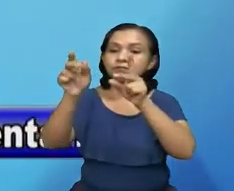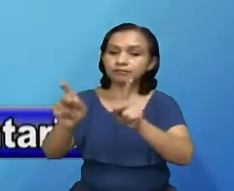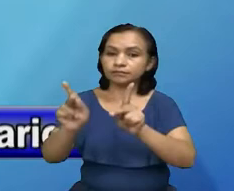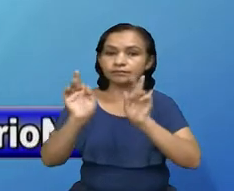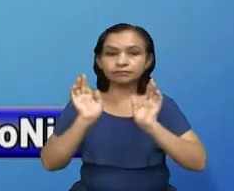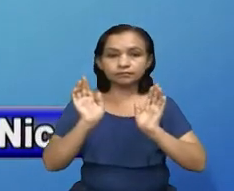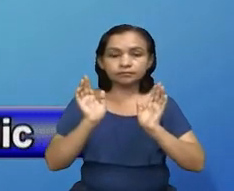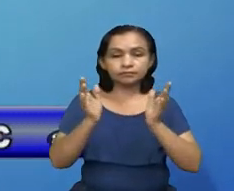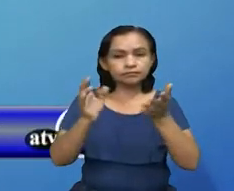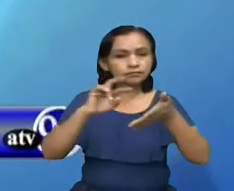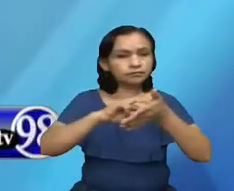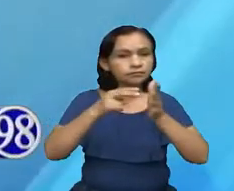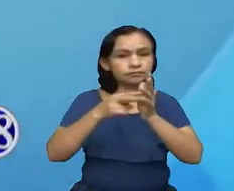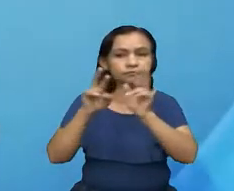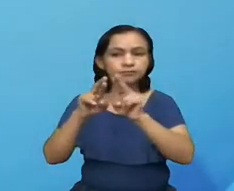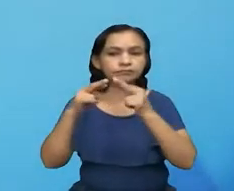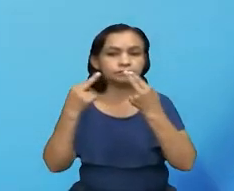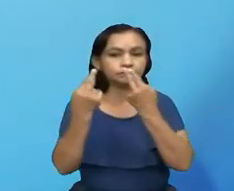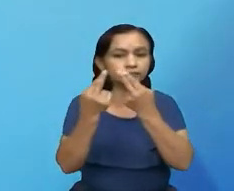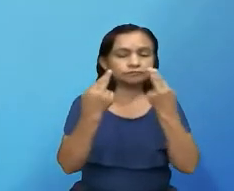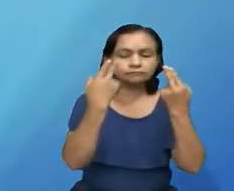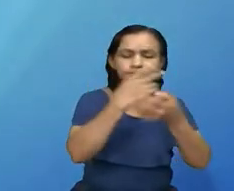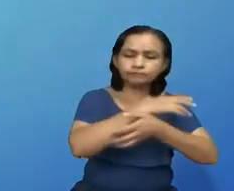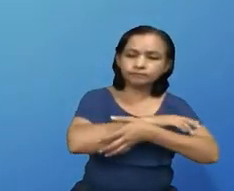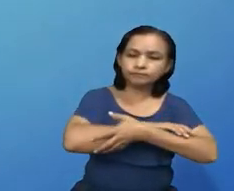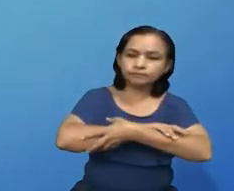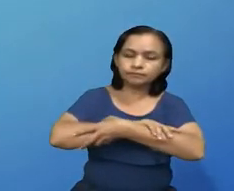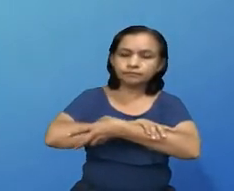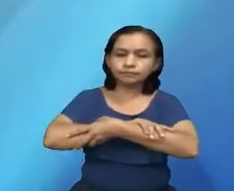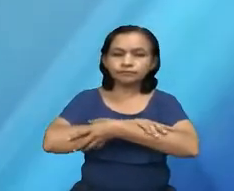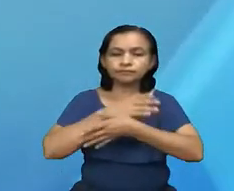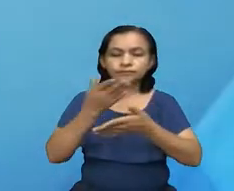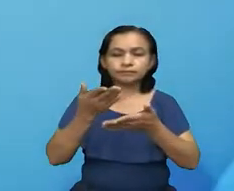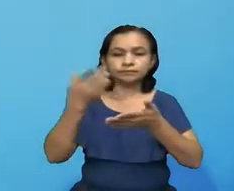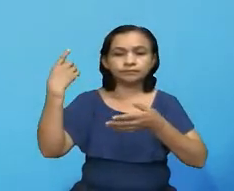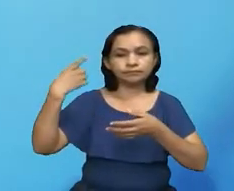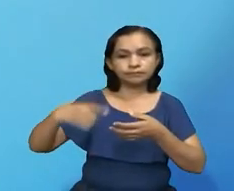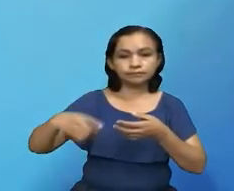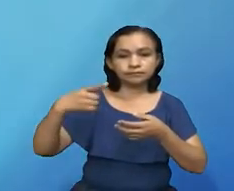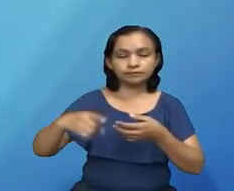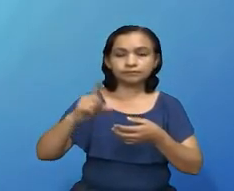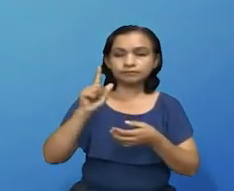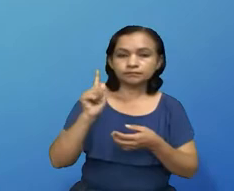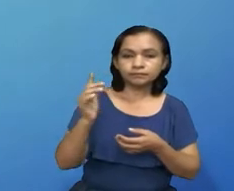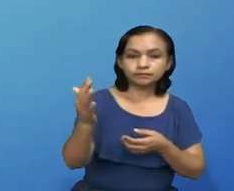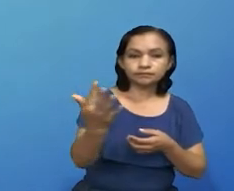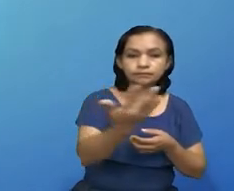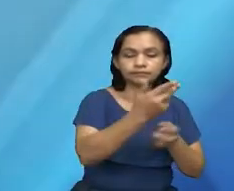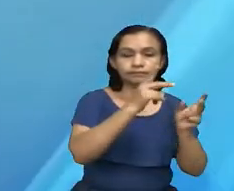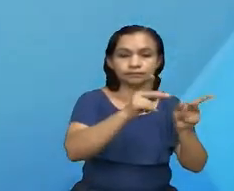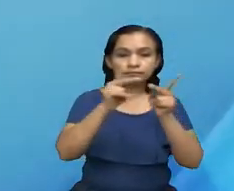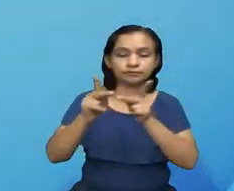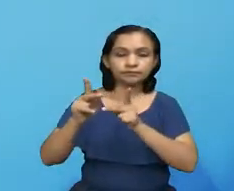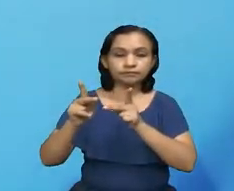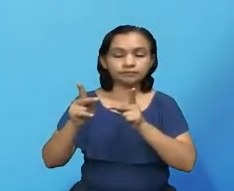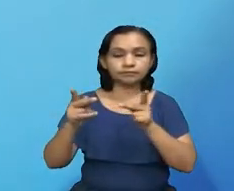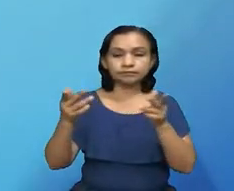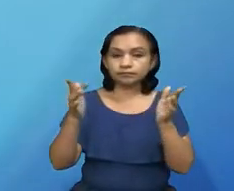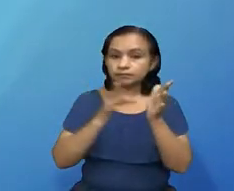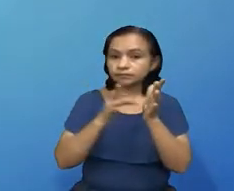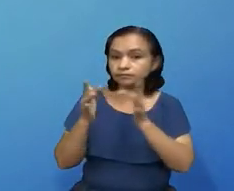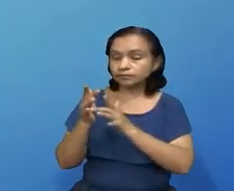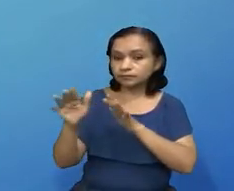que quiere decir encuentro, fraternidad, derechos para todos. Porque no hay